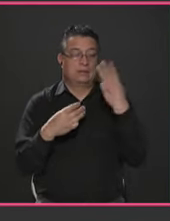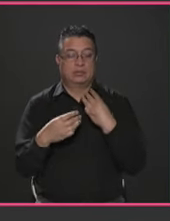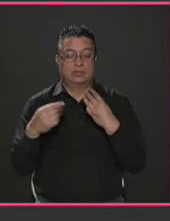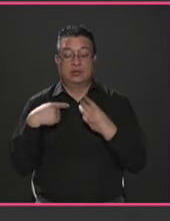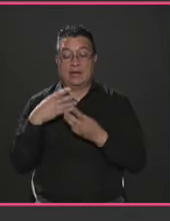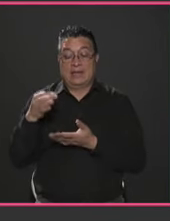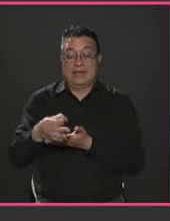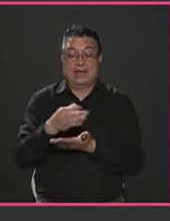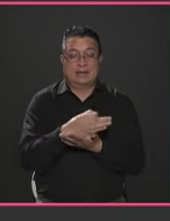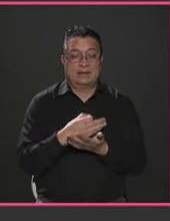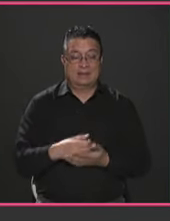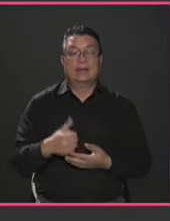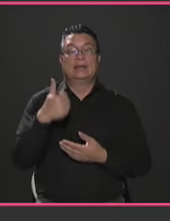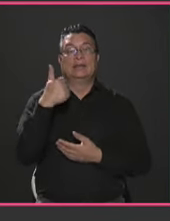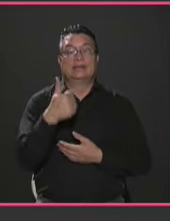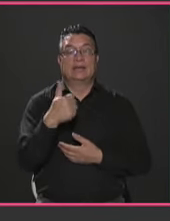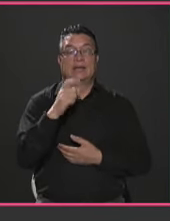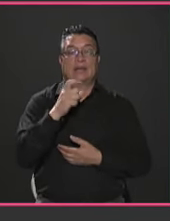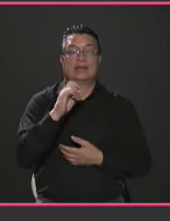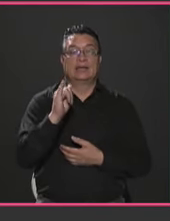célula tenemos 6